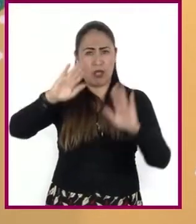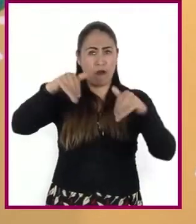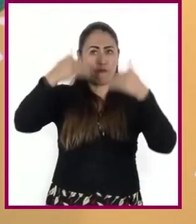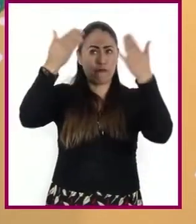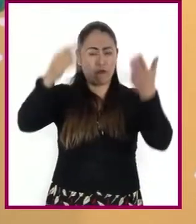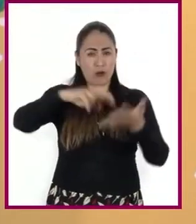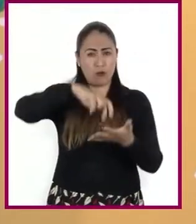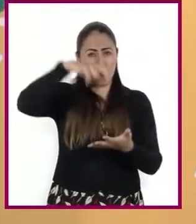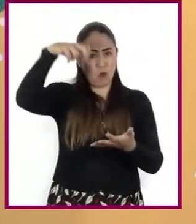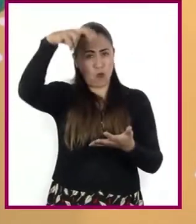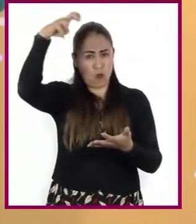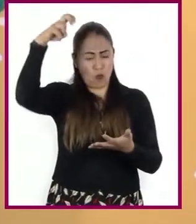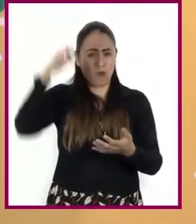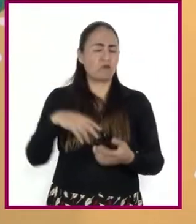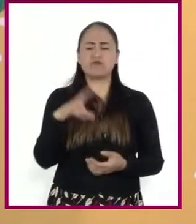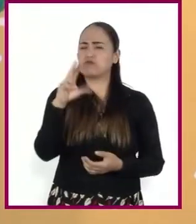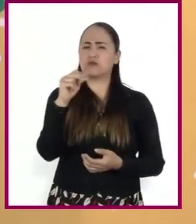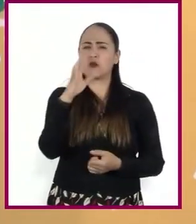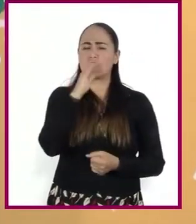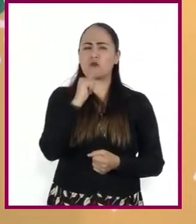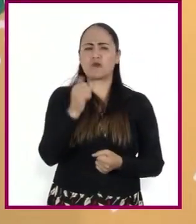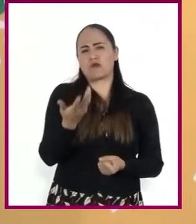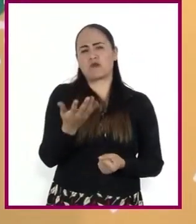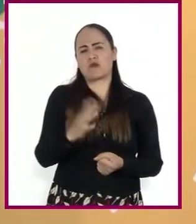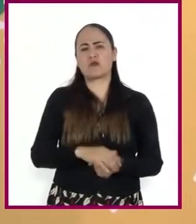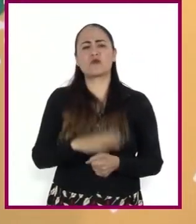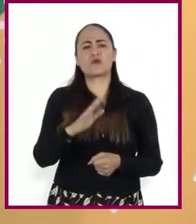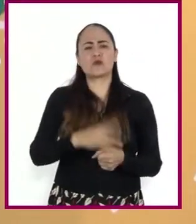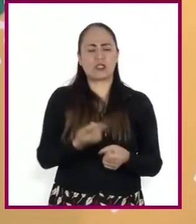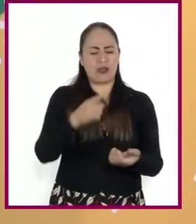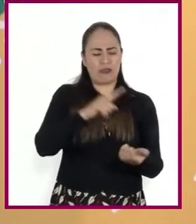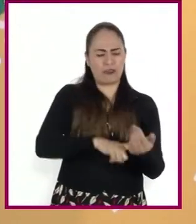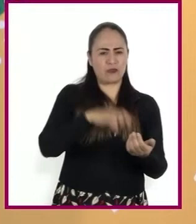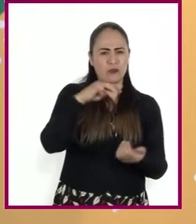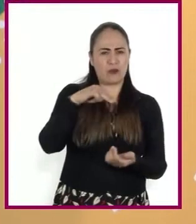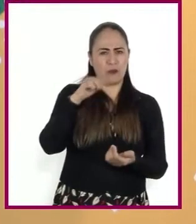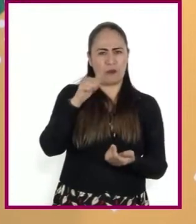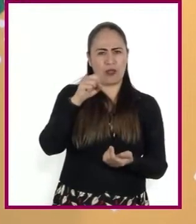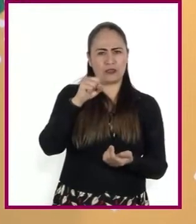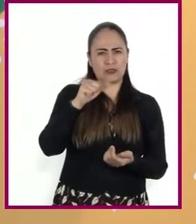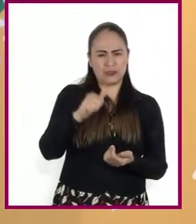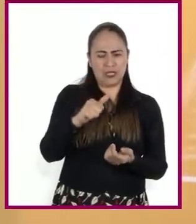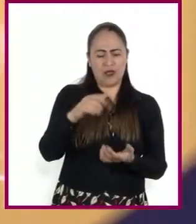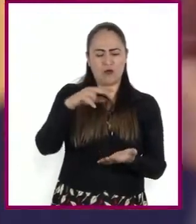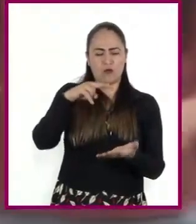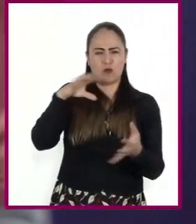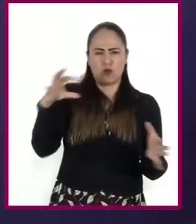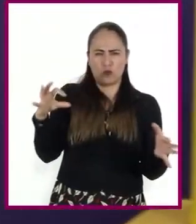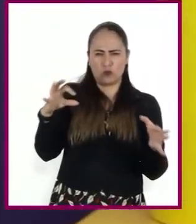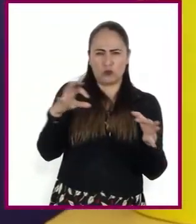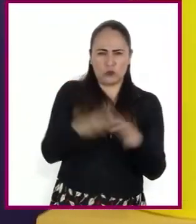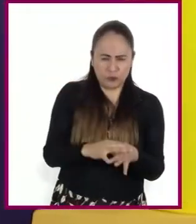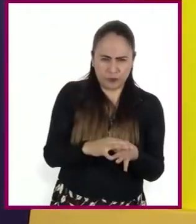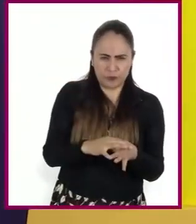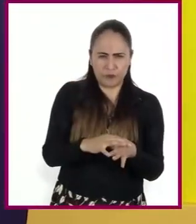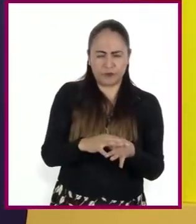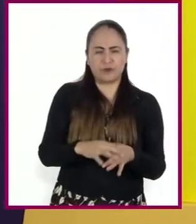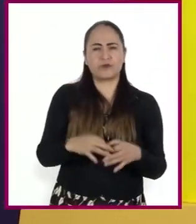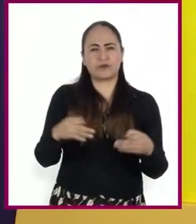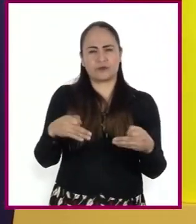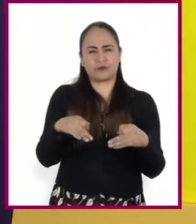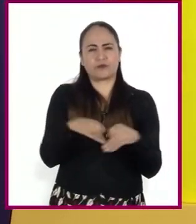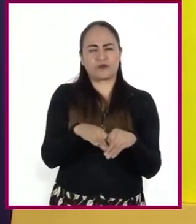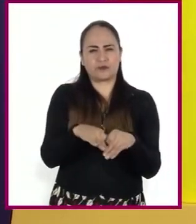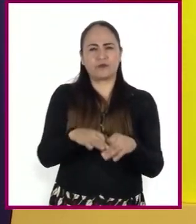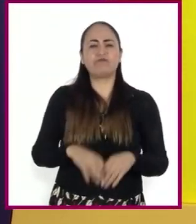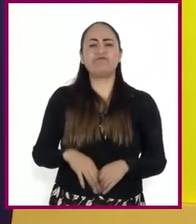espacio, pues al ser dos objetos con masa, somos atraídos mutuamente. Eso quiere decir que cada objeto